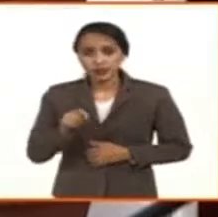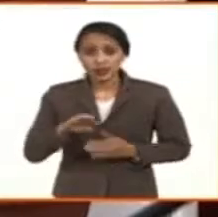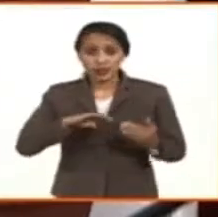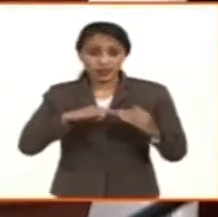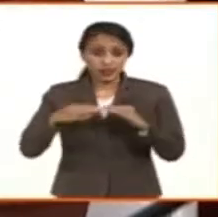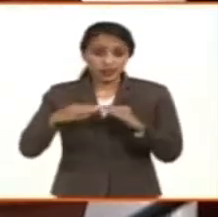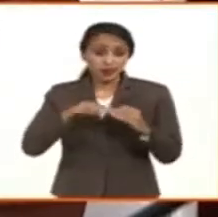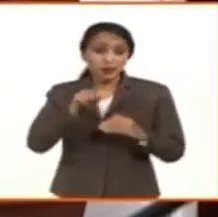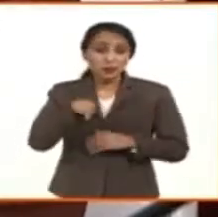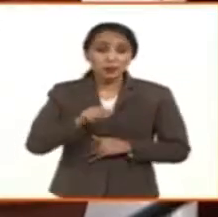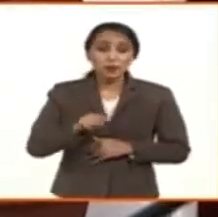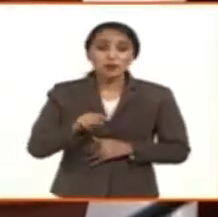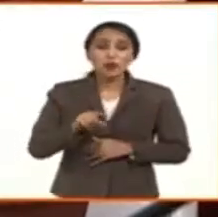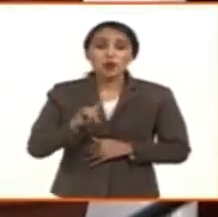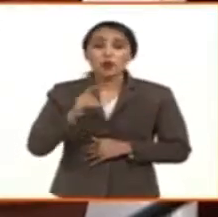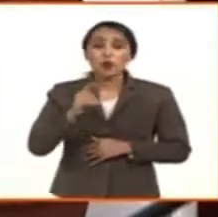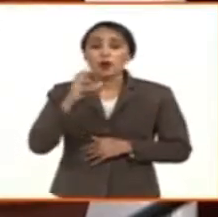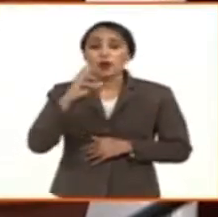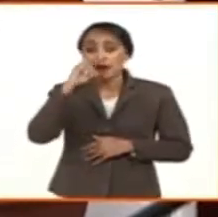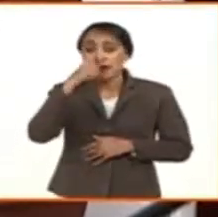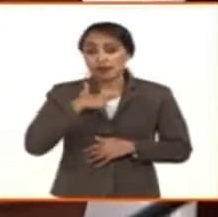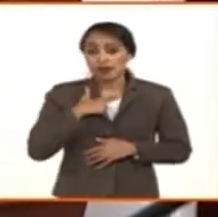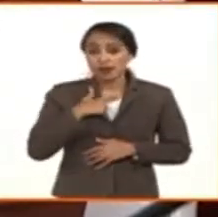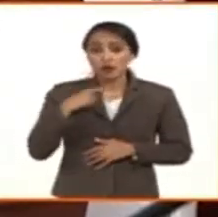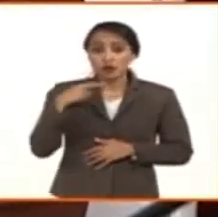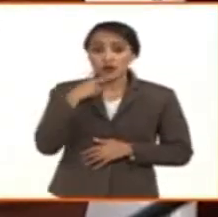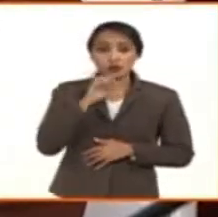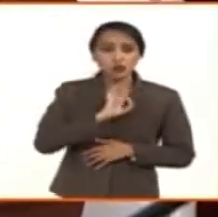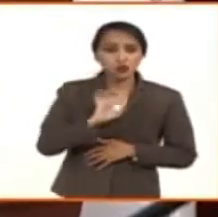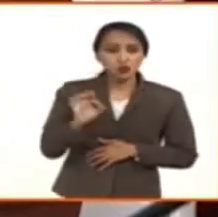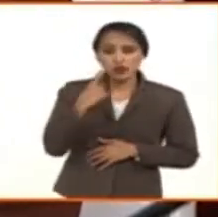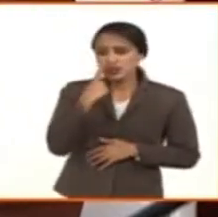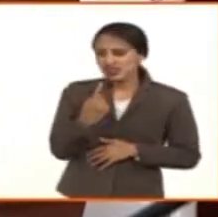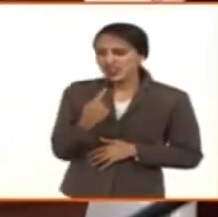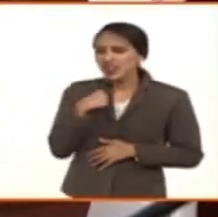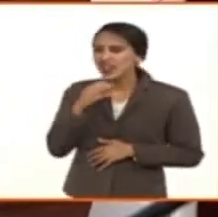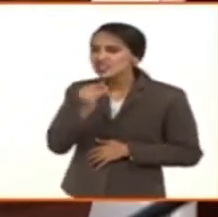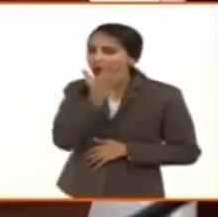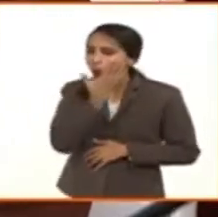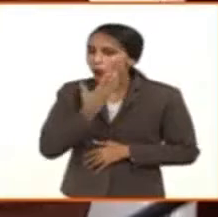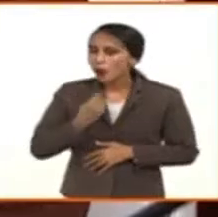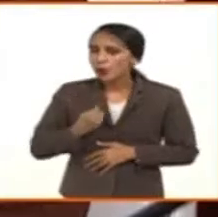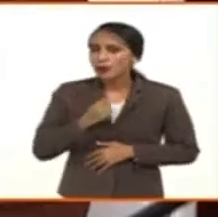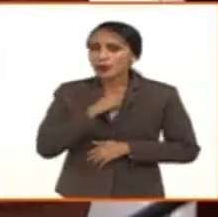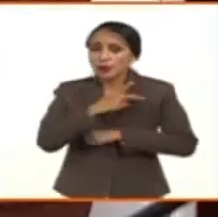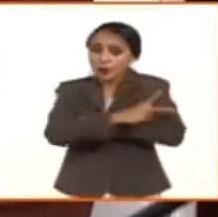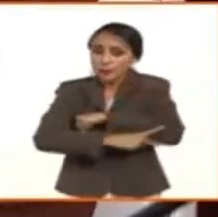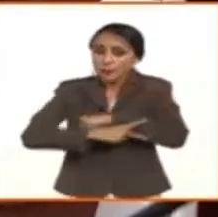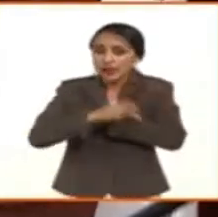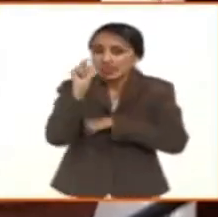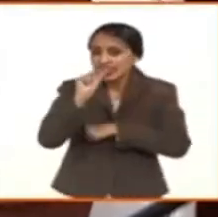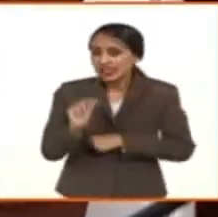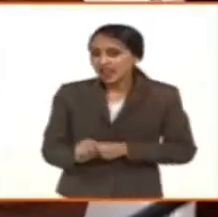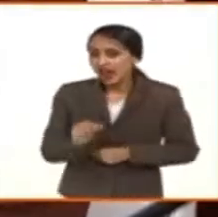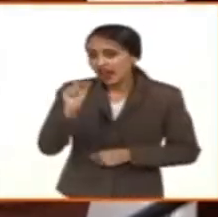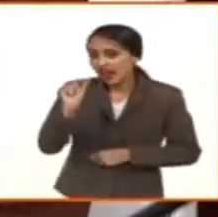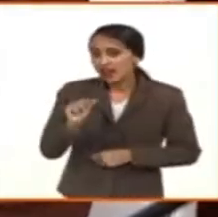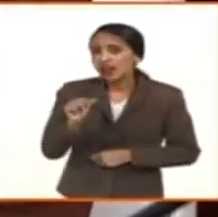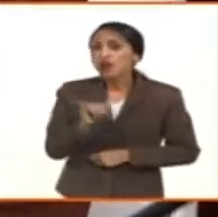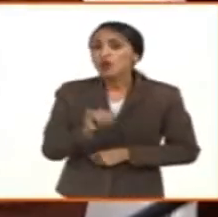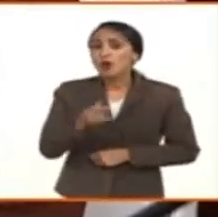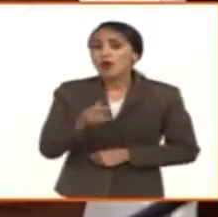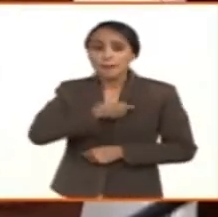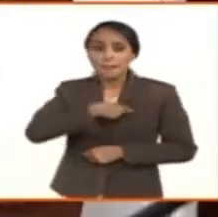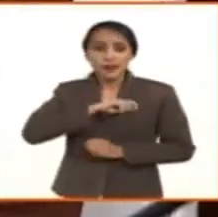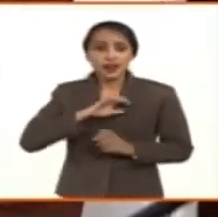se escuchan las voces de los jóvenes en países como italia españa y eeuu que se